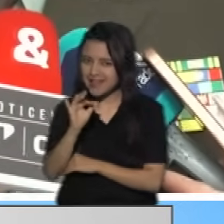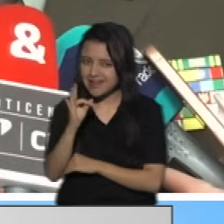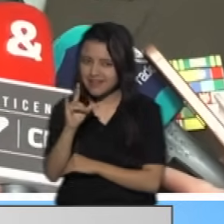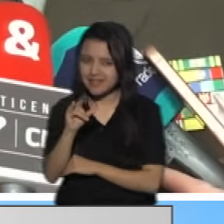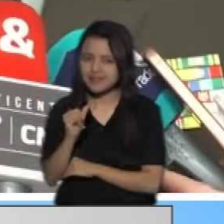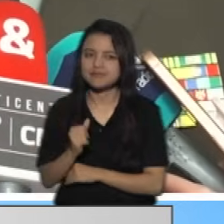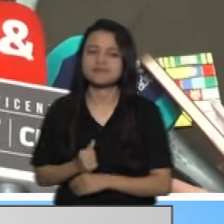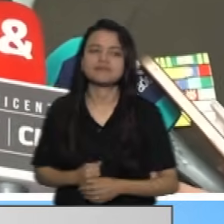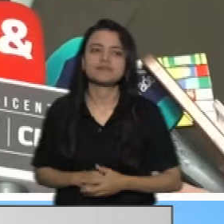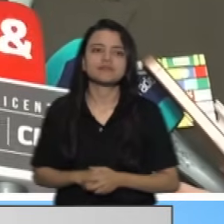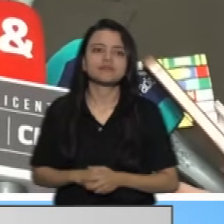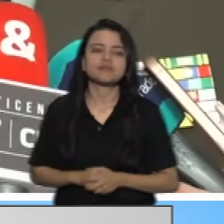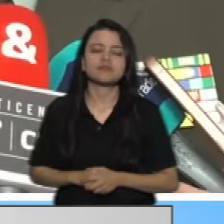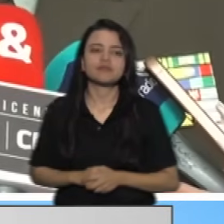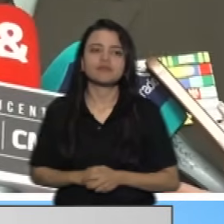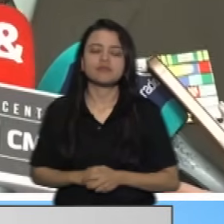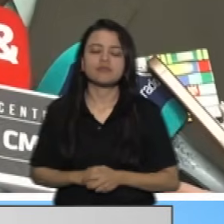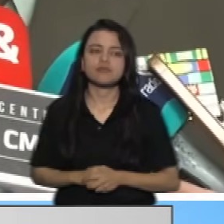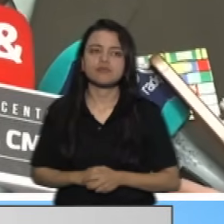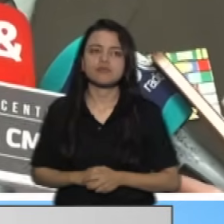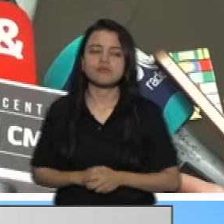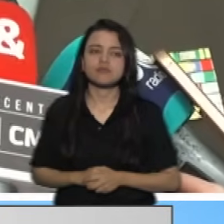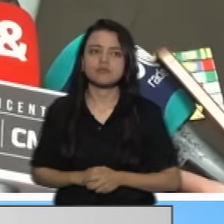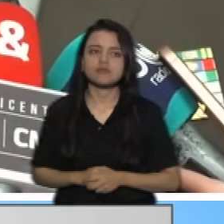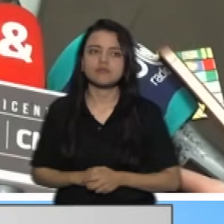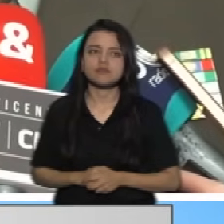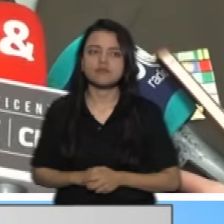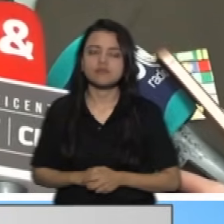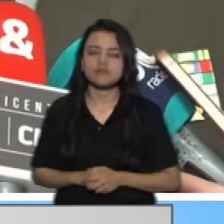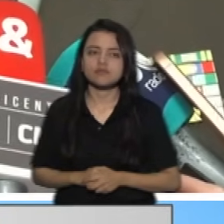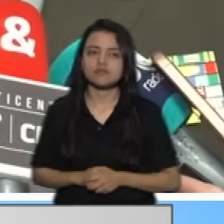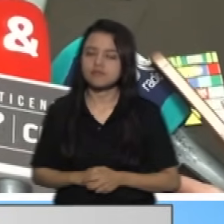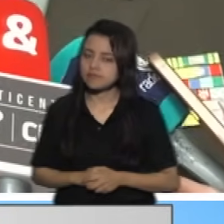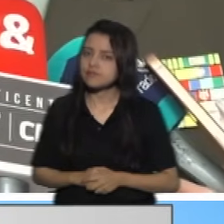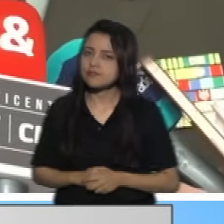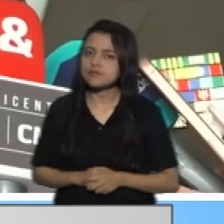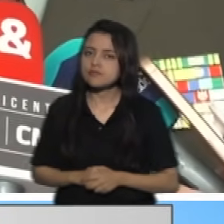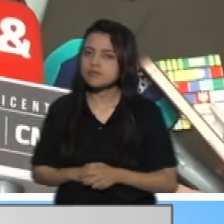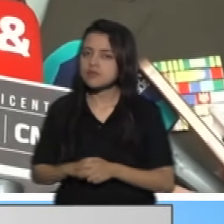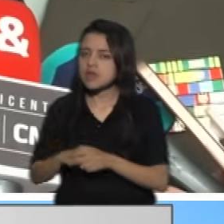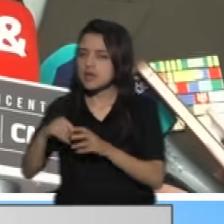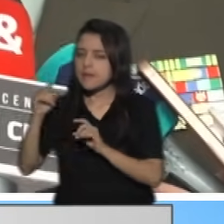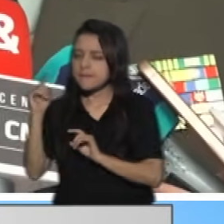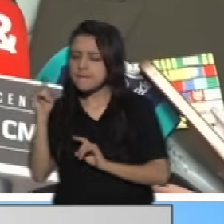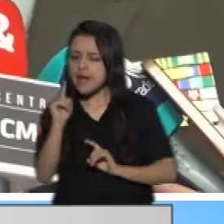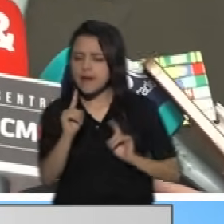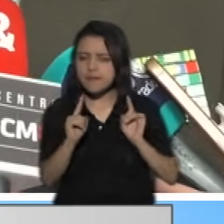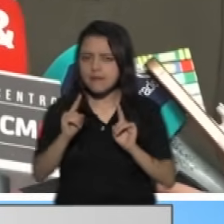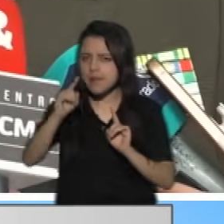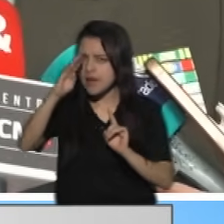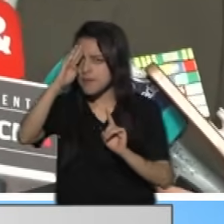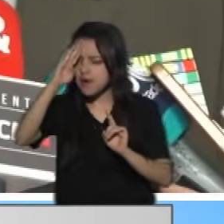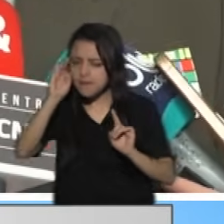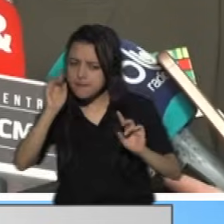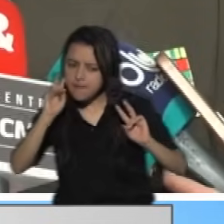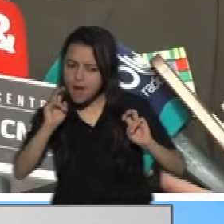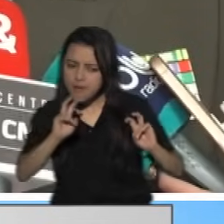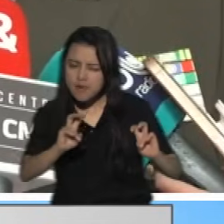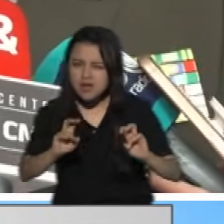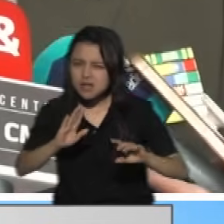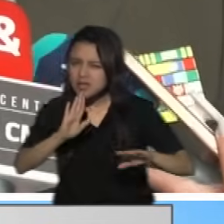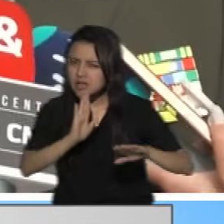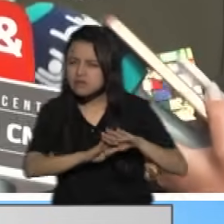sujetos cuya descripción los analistas la están llevando a cabo para mirar quiénes cometieron